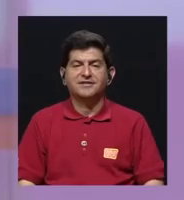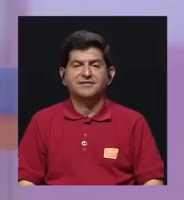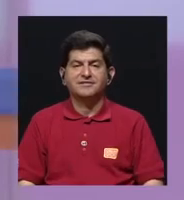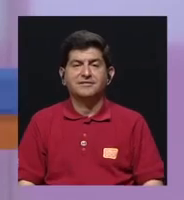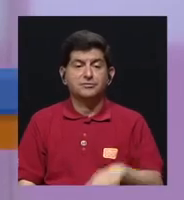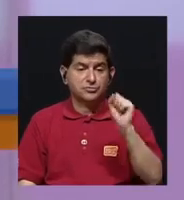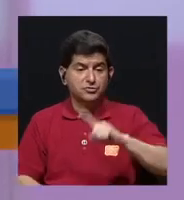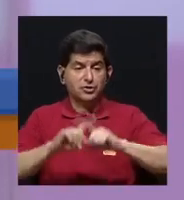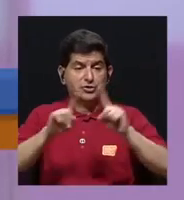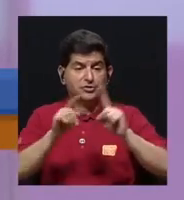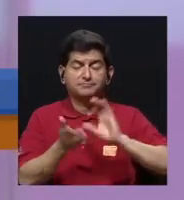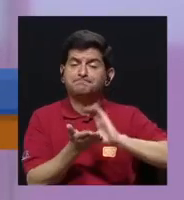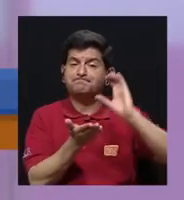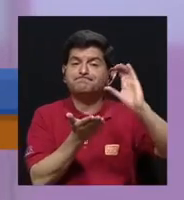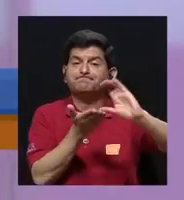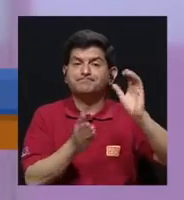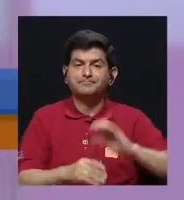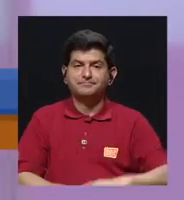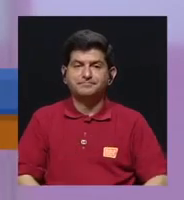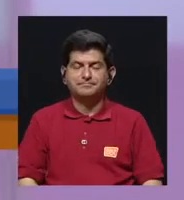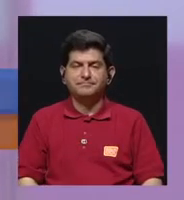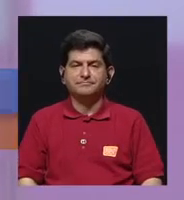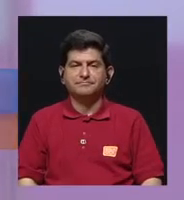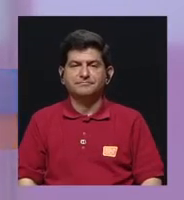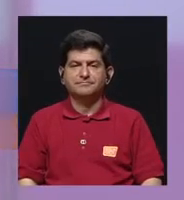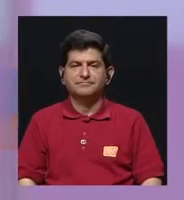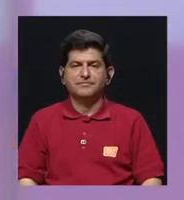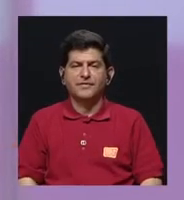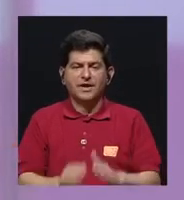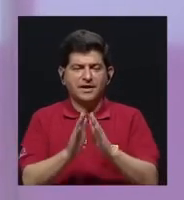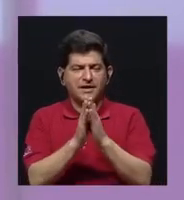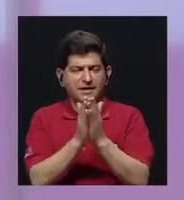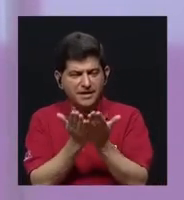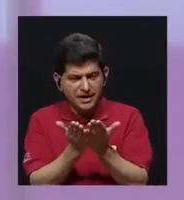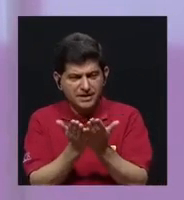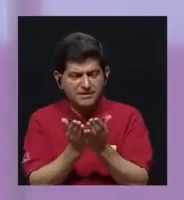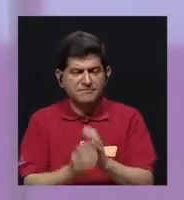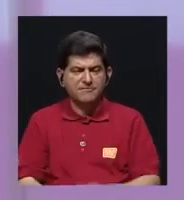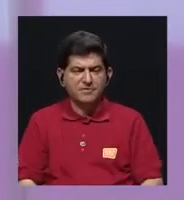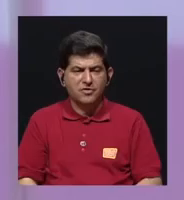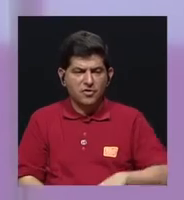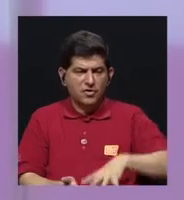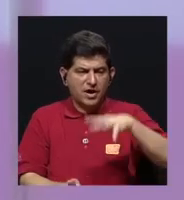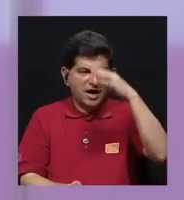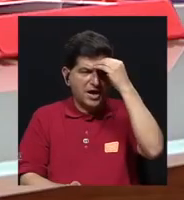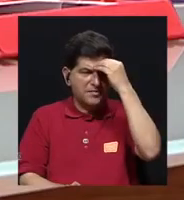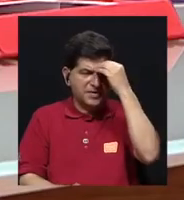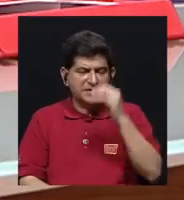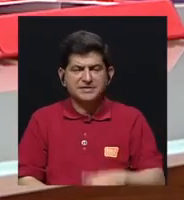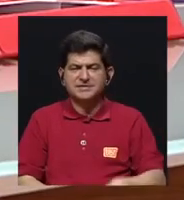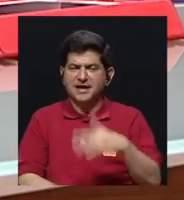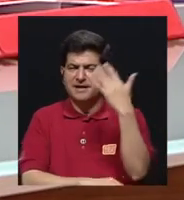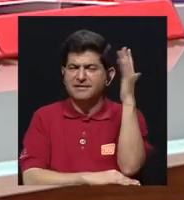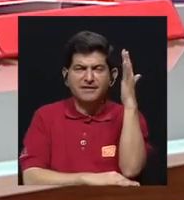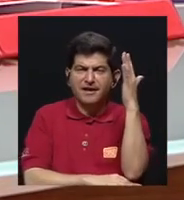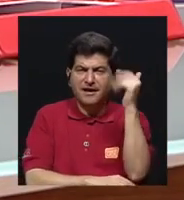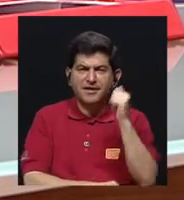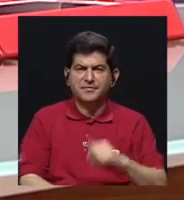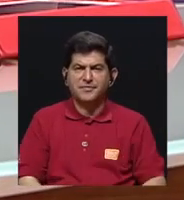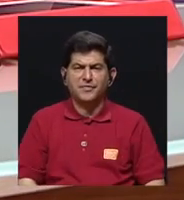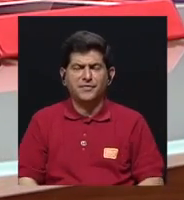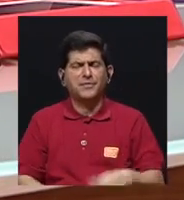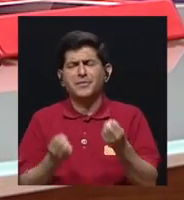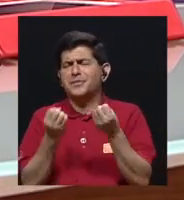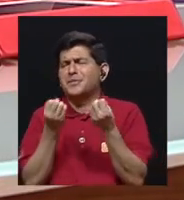bastantes cursos, el libro, el aprendizaje del árbol y todo, bueno, son